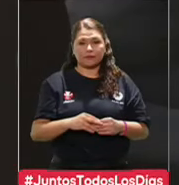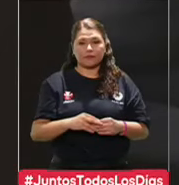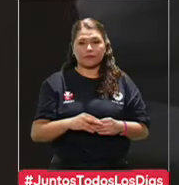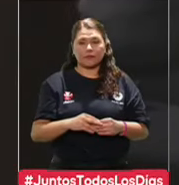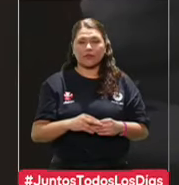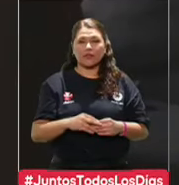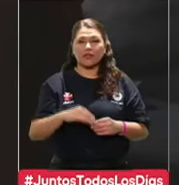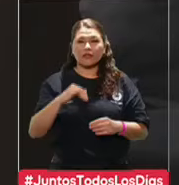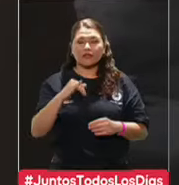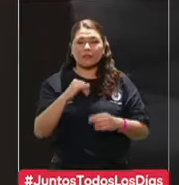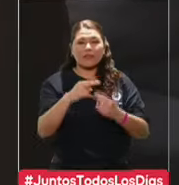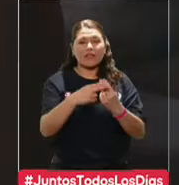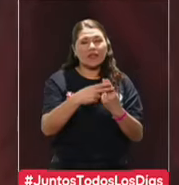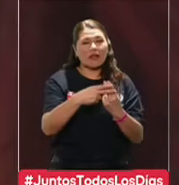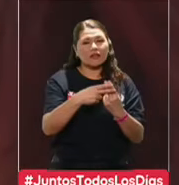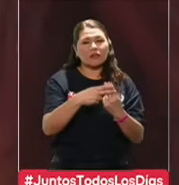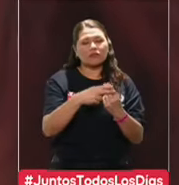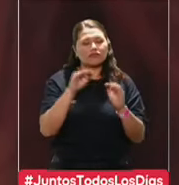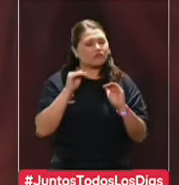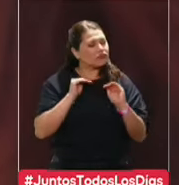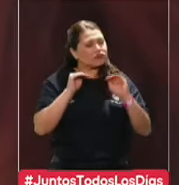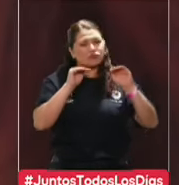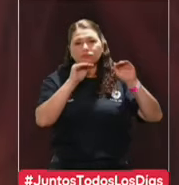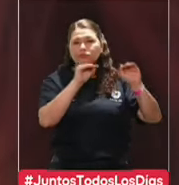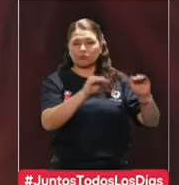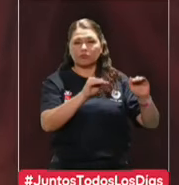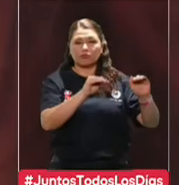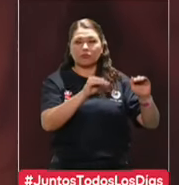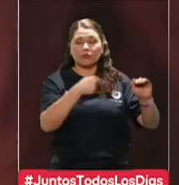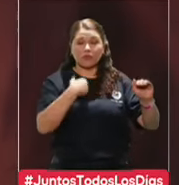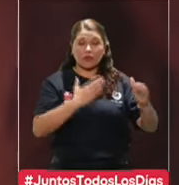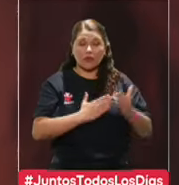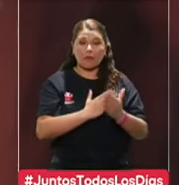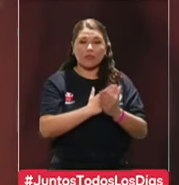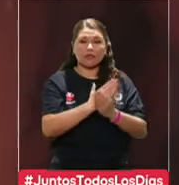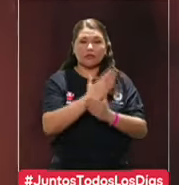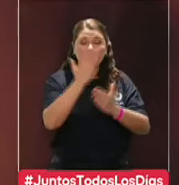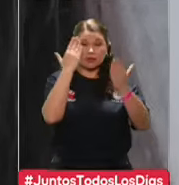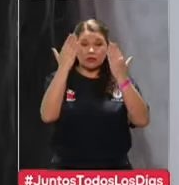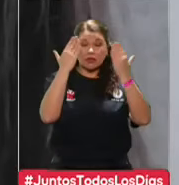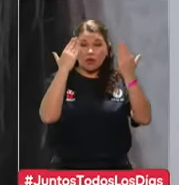Siempre en la Teletón me apoyaron. Empecé a ir al psicólogo.